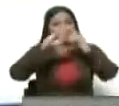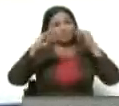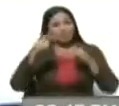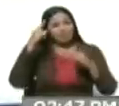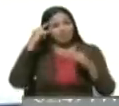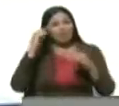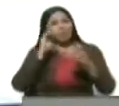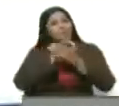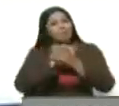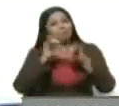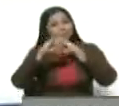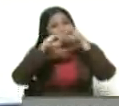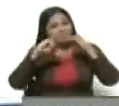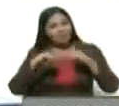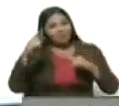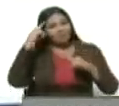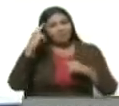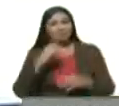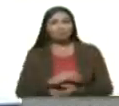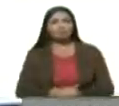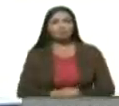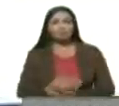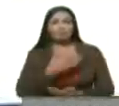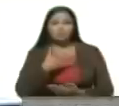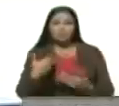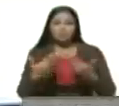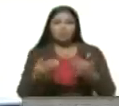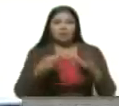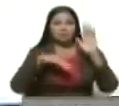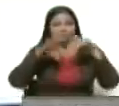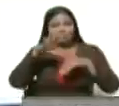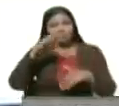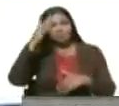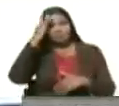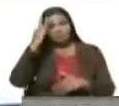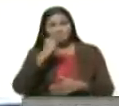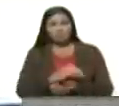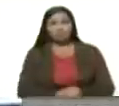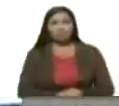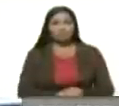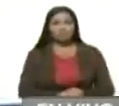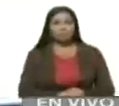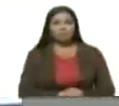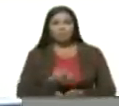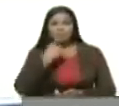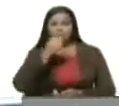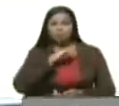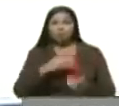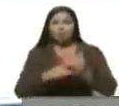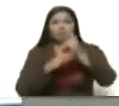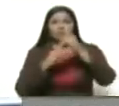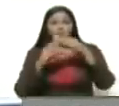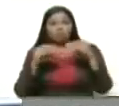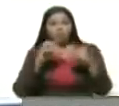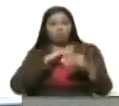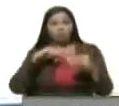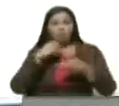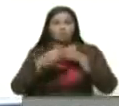amigos, feliz día. Les deseamos. 14 de febrero. Como dice nuestro comandante, todo lo que hemos